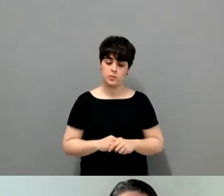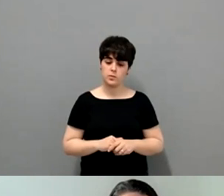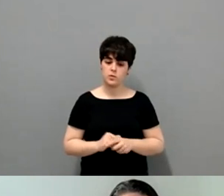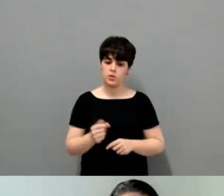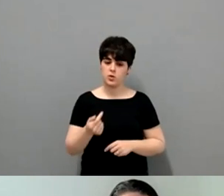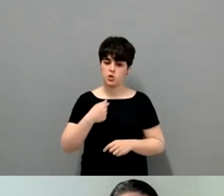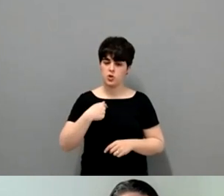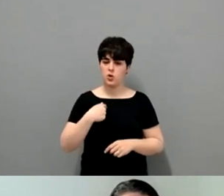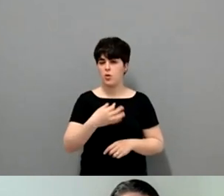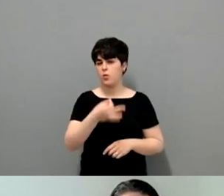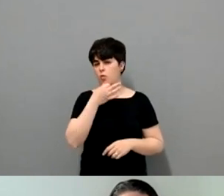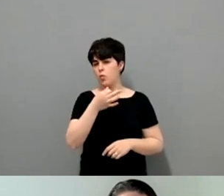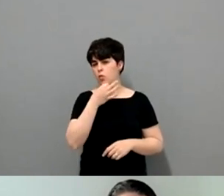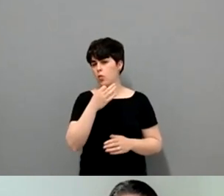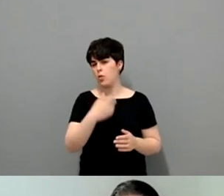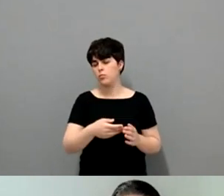Tengo mucho que decir.